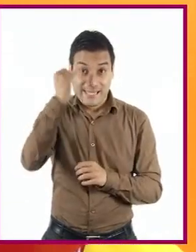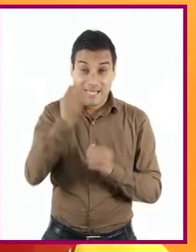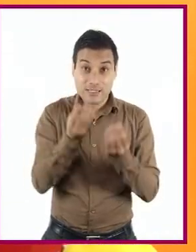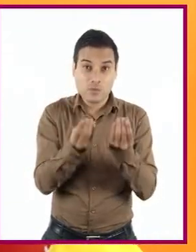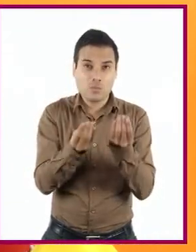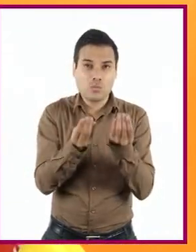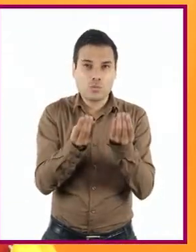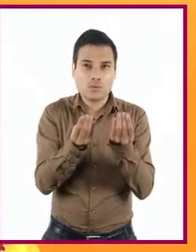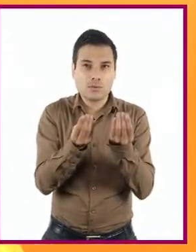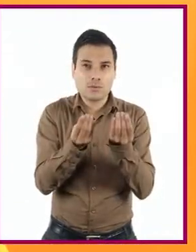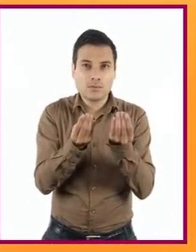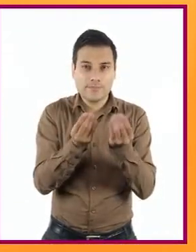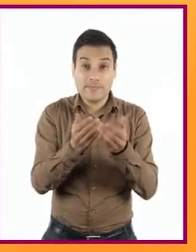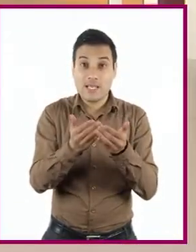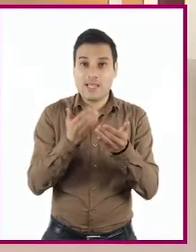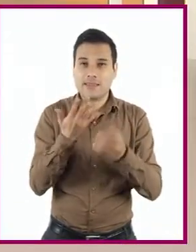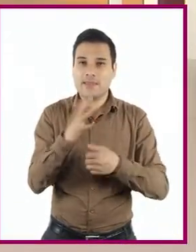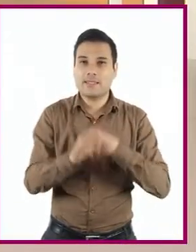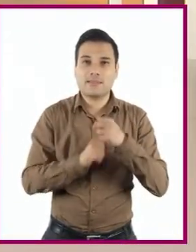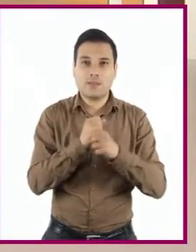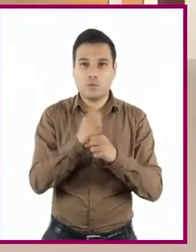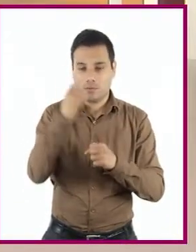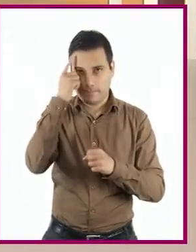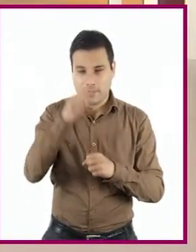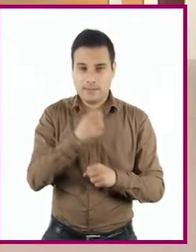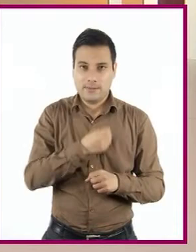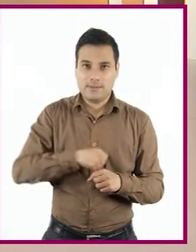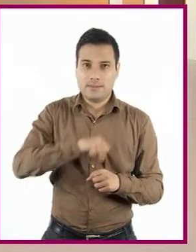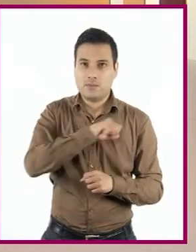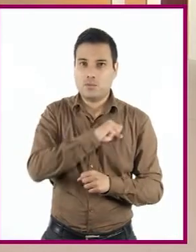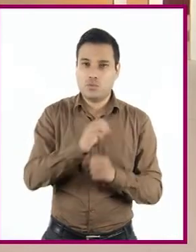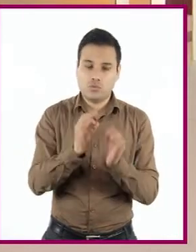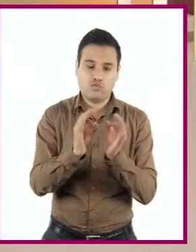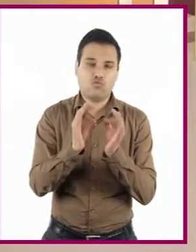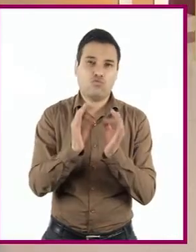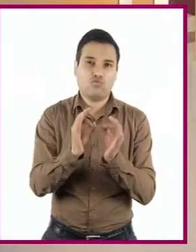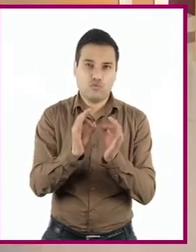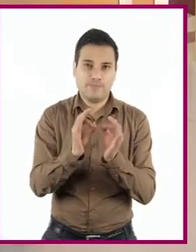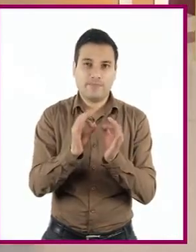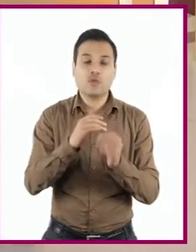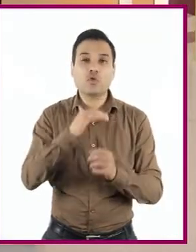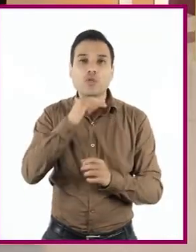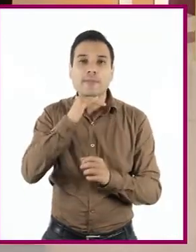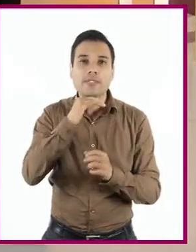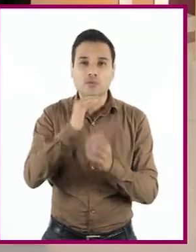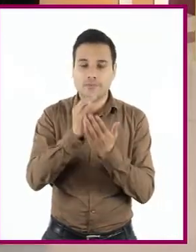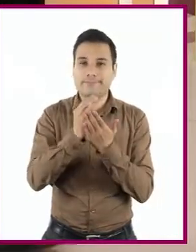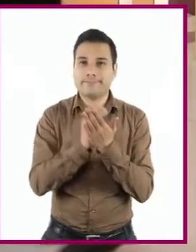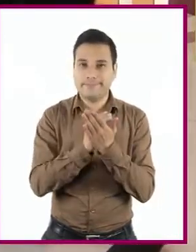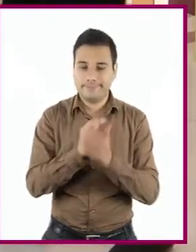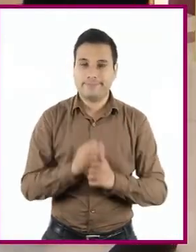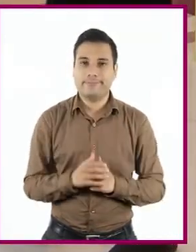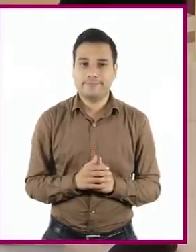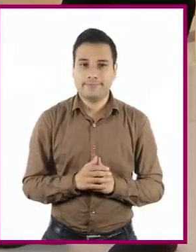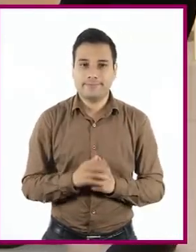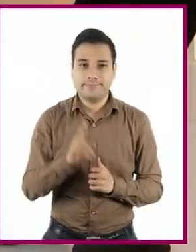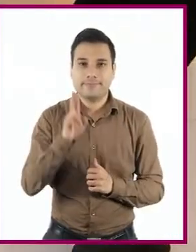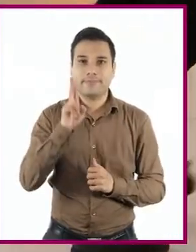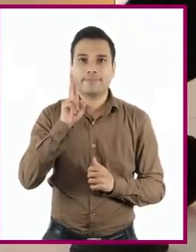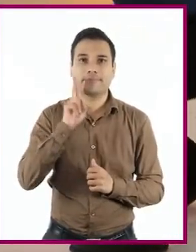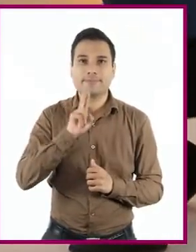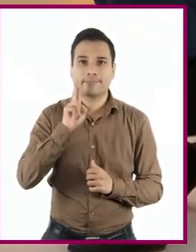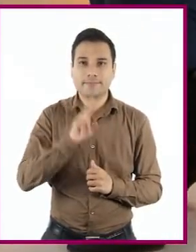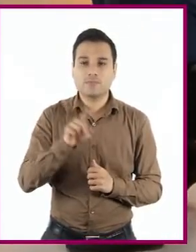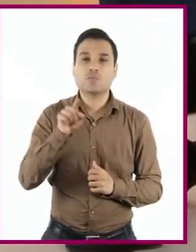suceder 10 años antes a favor de la salud y de la no contaminación. A ver, tú,